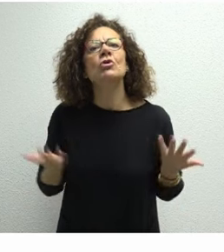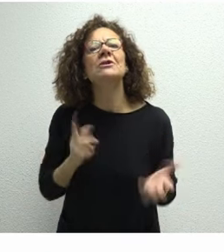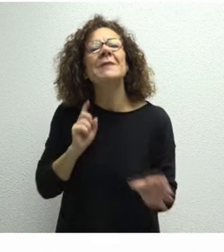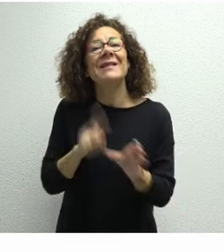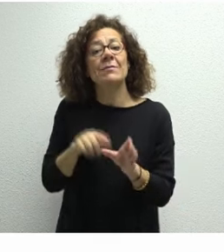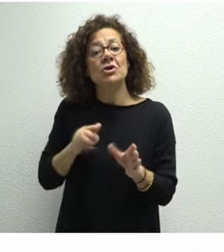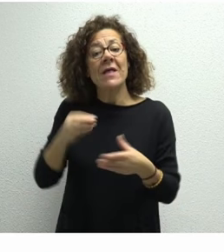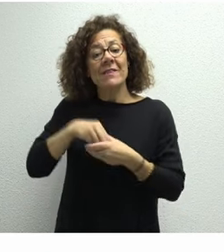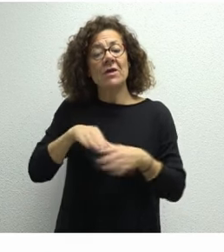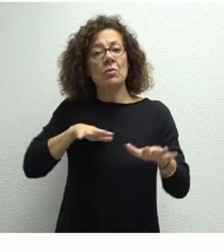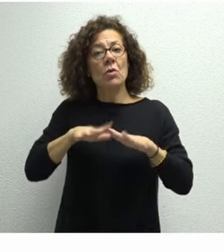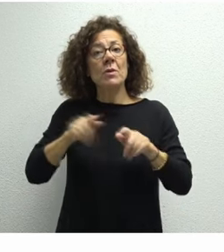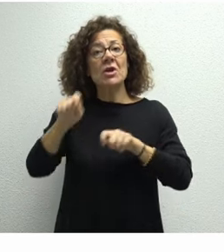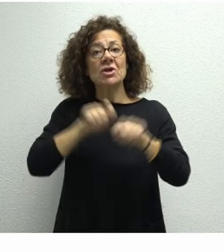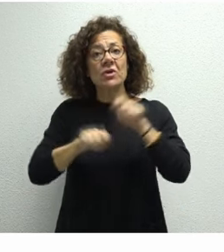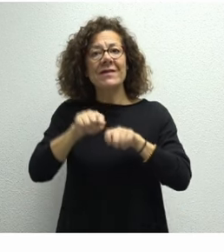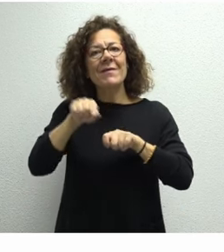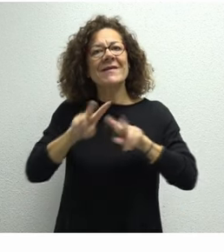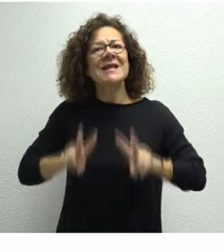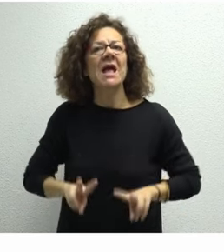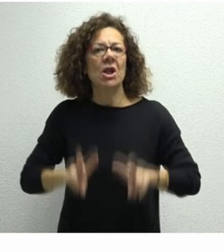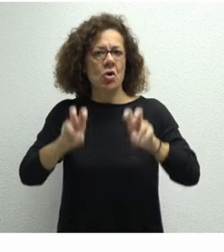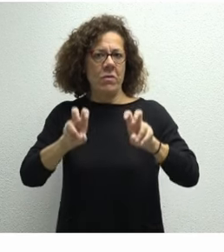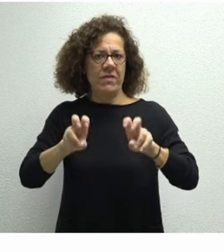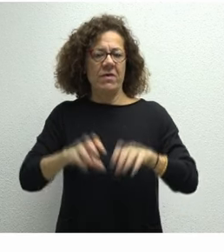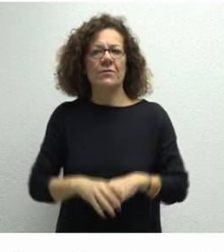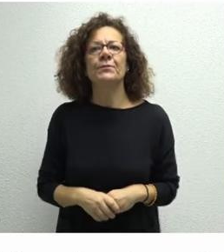el movimiento asociativo de esa Innovación